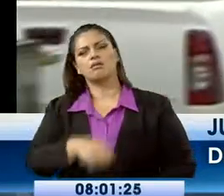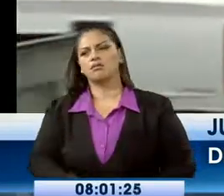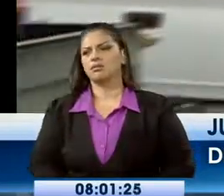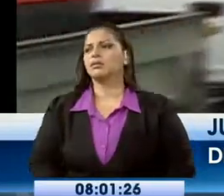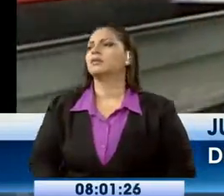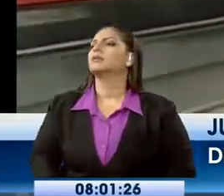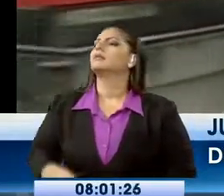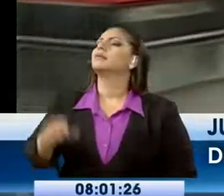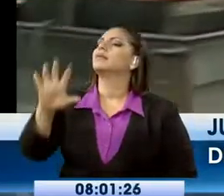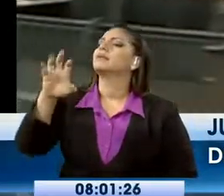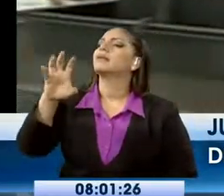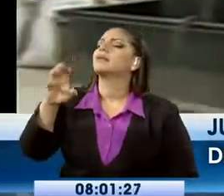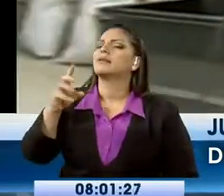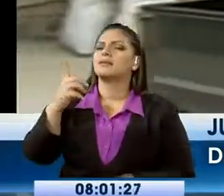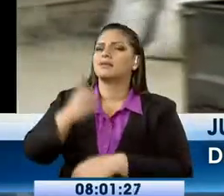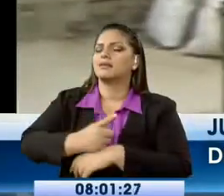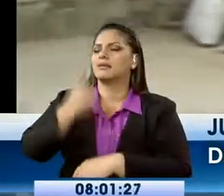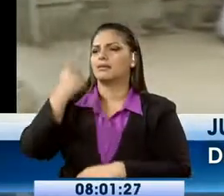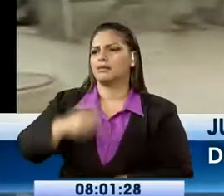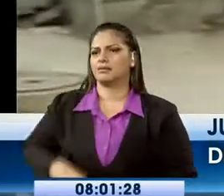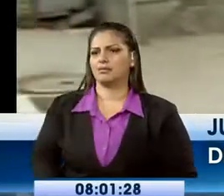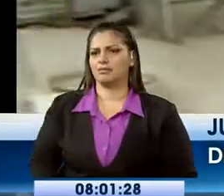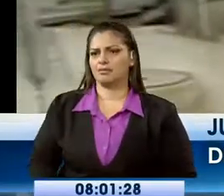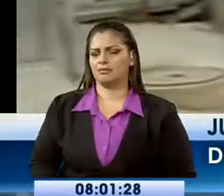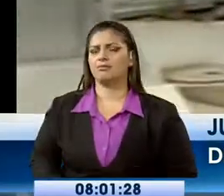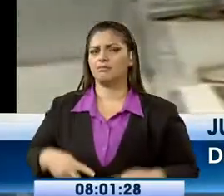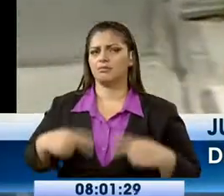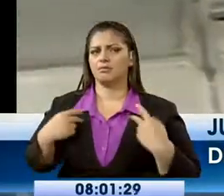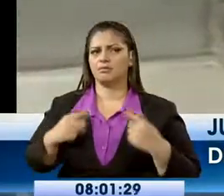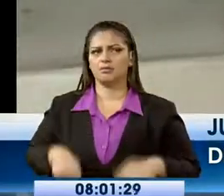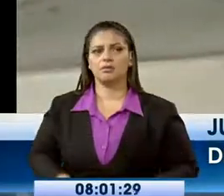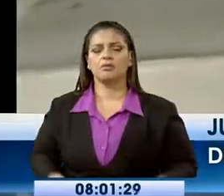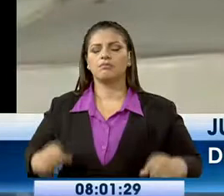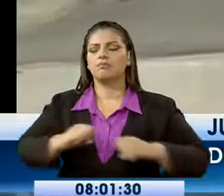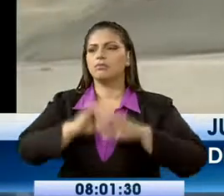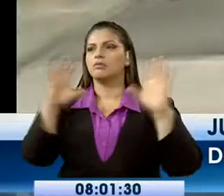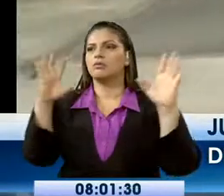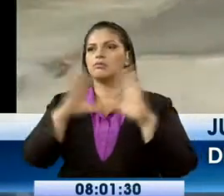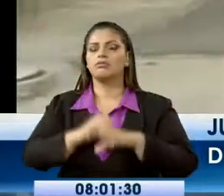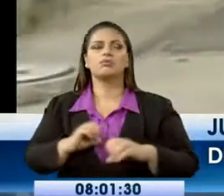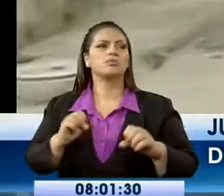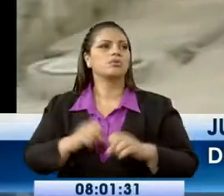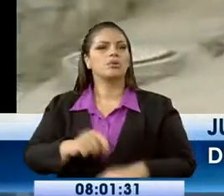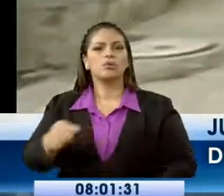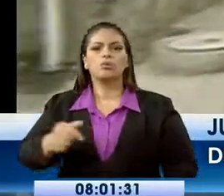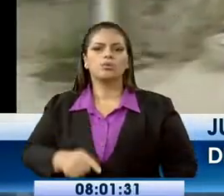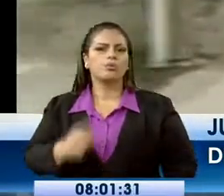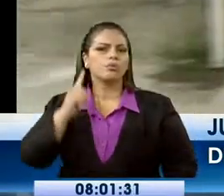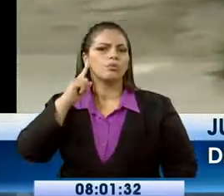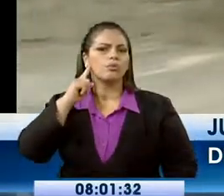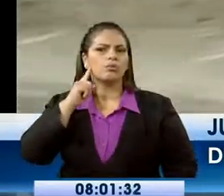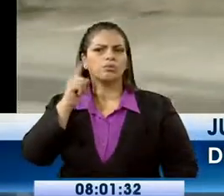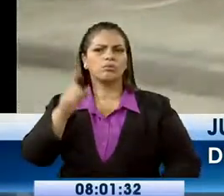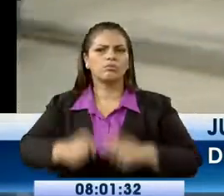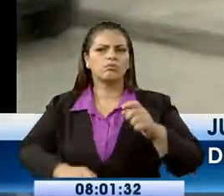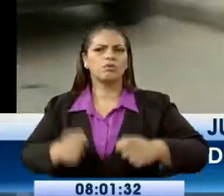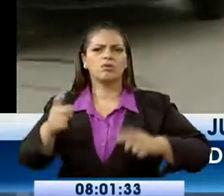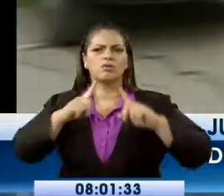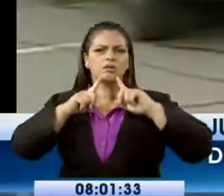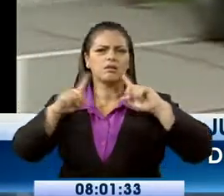acá? Bulla se oye todas las noches, bulla y todas las noches. ¿Qué tipo de bulla? ¿Pues la bulla normal de la gente? ¿O? La gente que